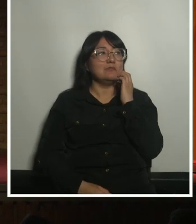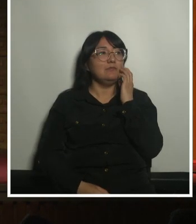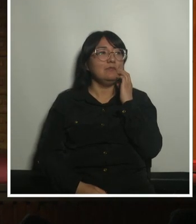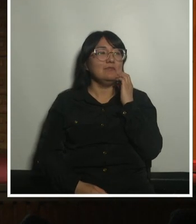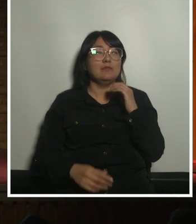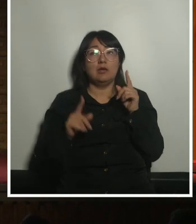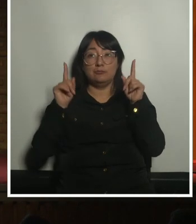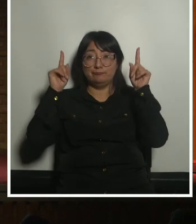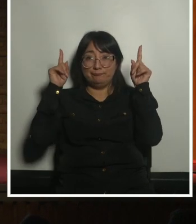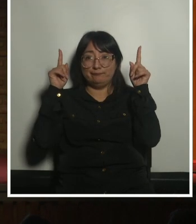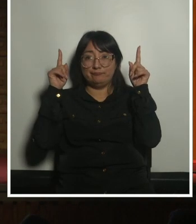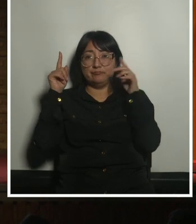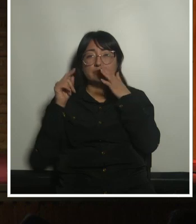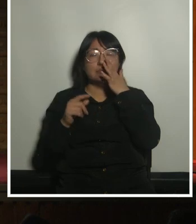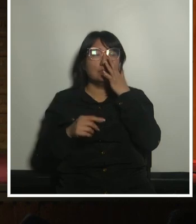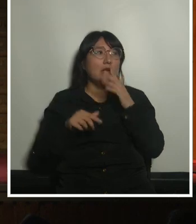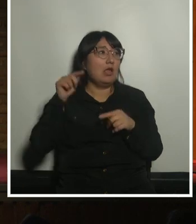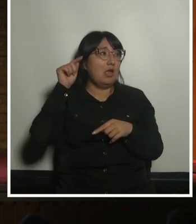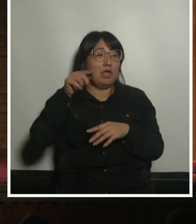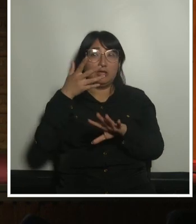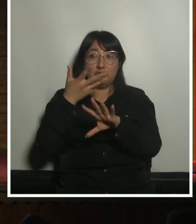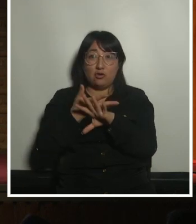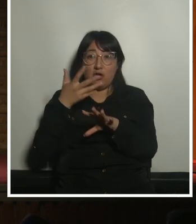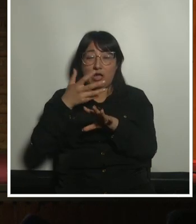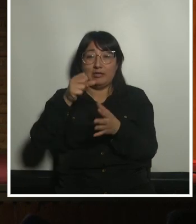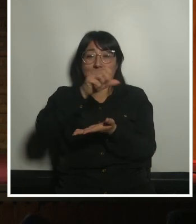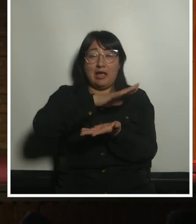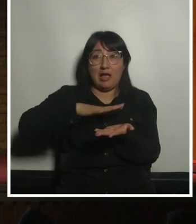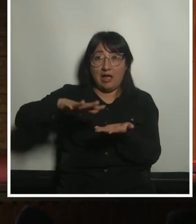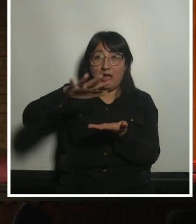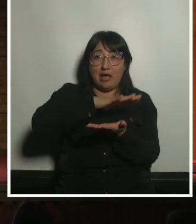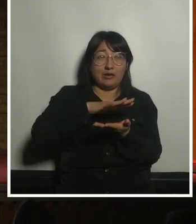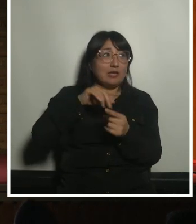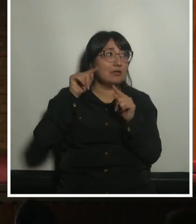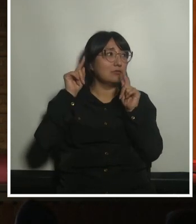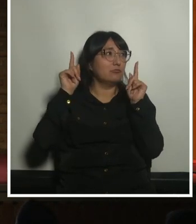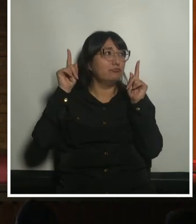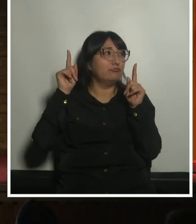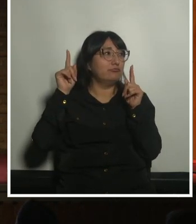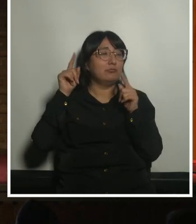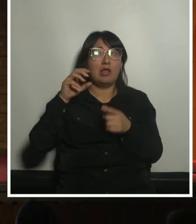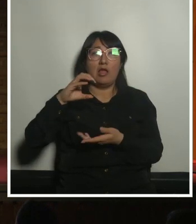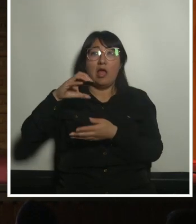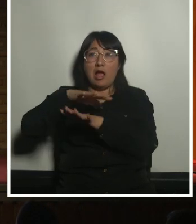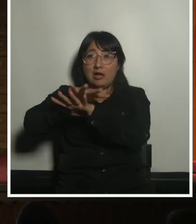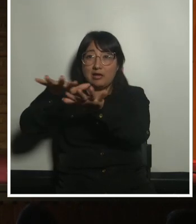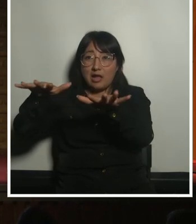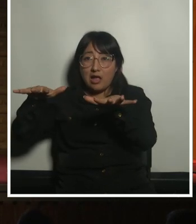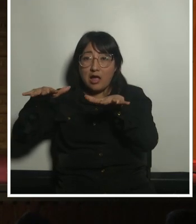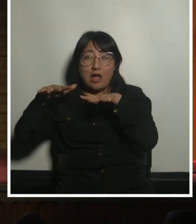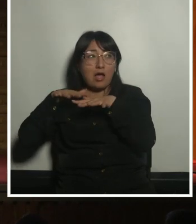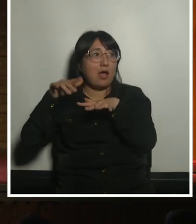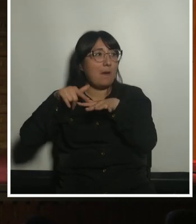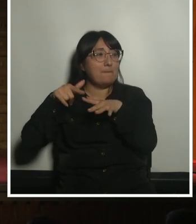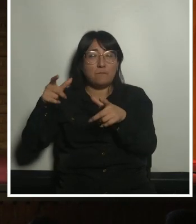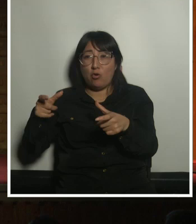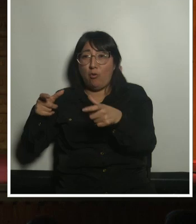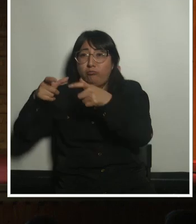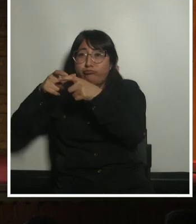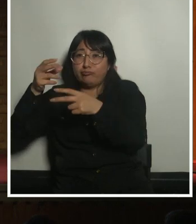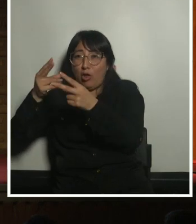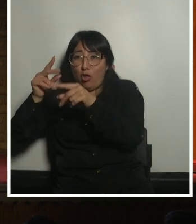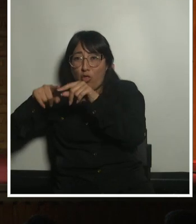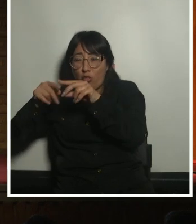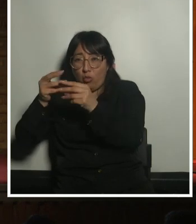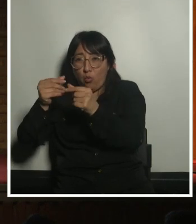tenemos, ¿cierto? Áreas que ocupan antiguos deltas, campos dunares, dunares